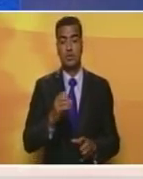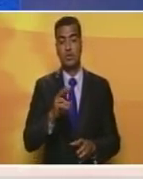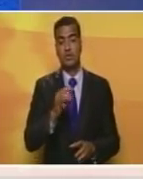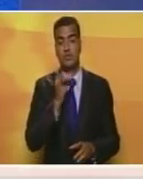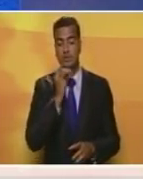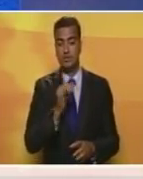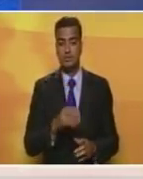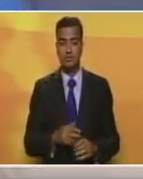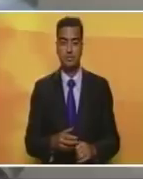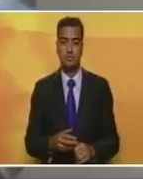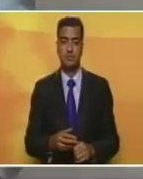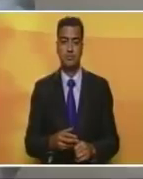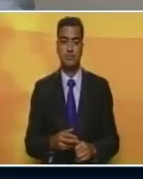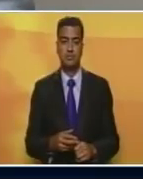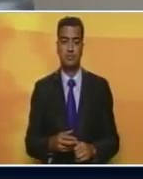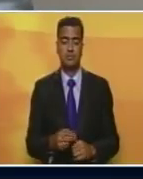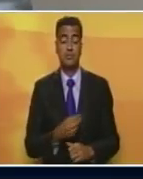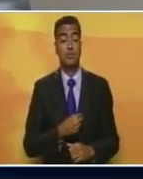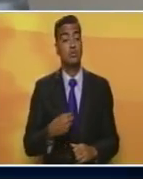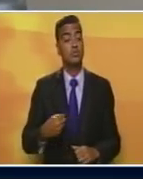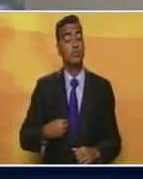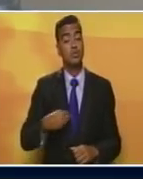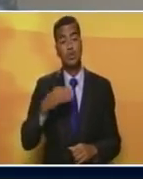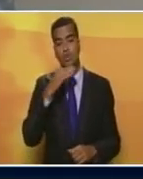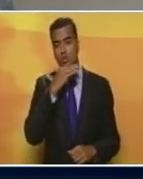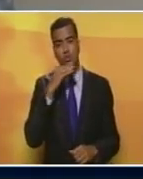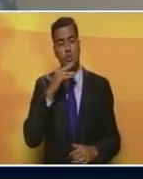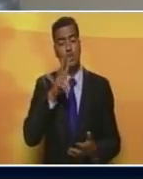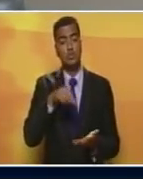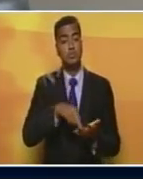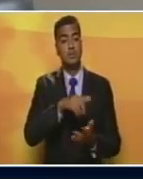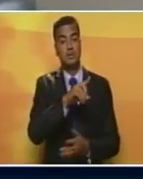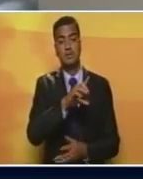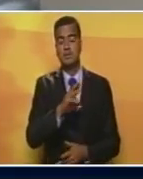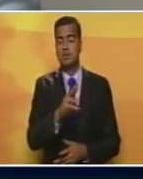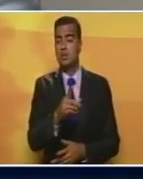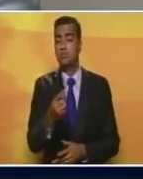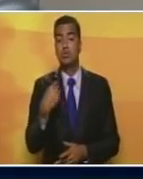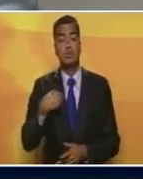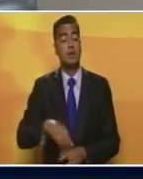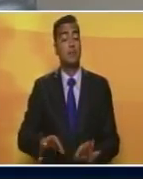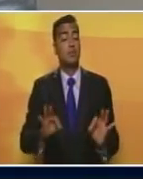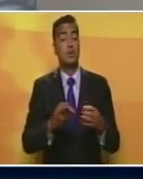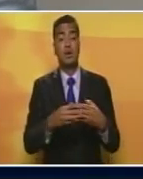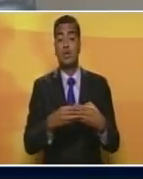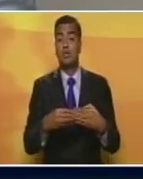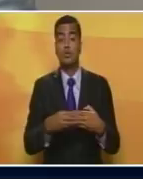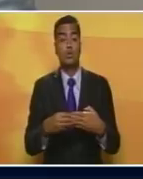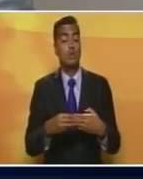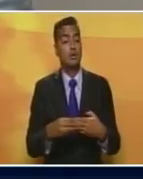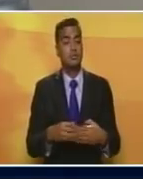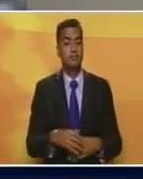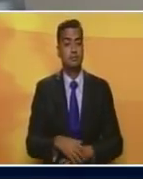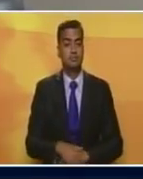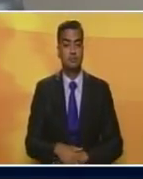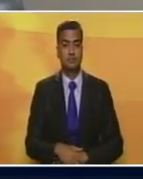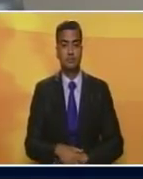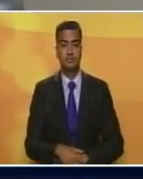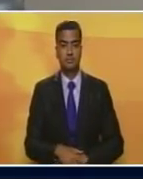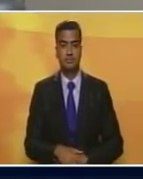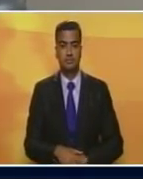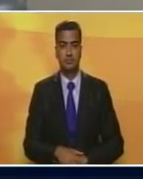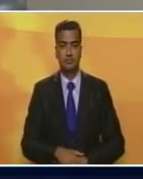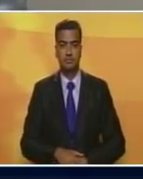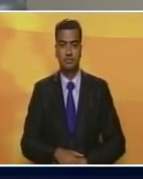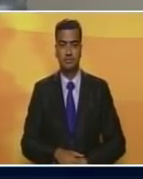para operaciones relacionadas con alimentos y medicinas no afectará al sector, pues recordó que llevaban más de un año sin recibir adjudicación